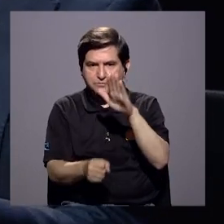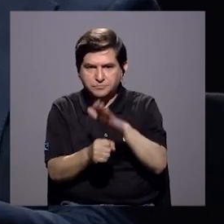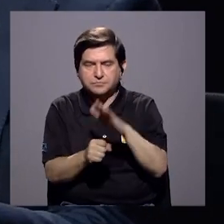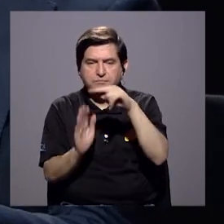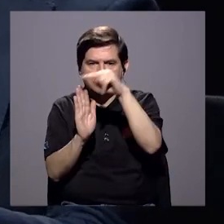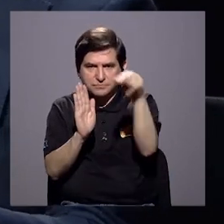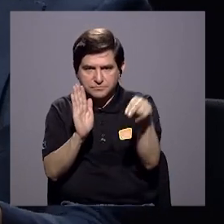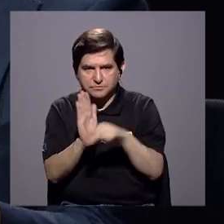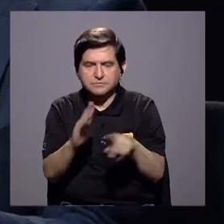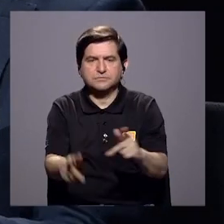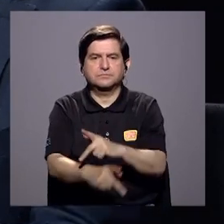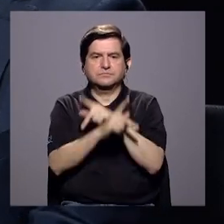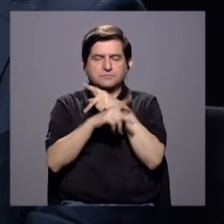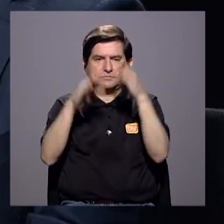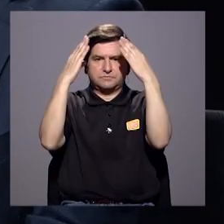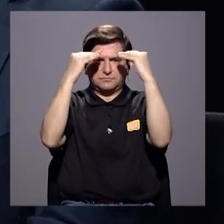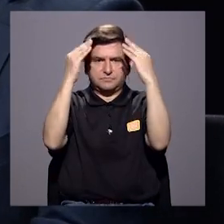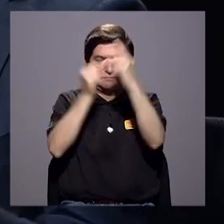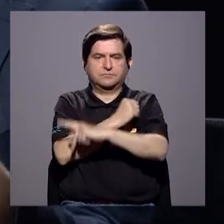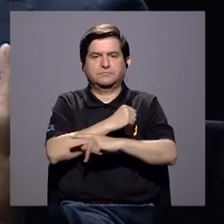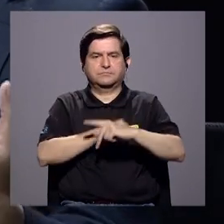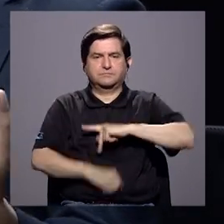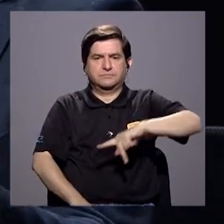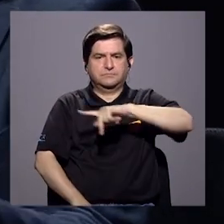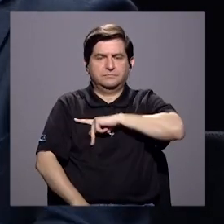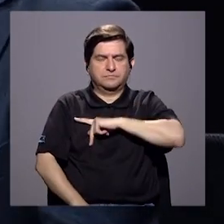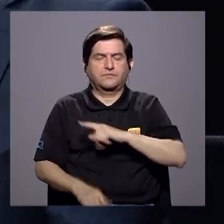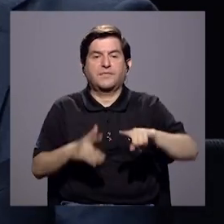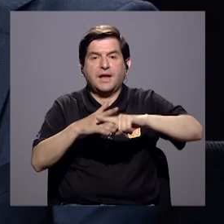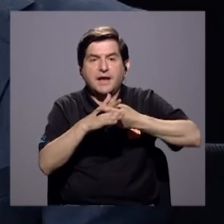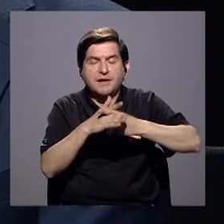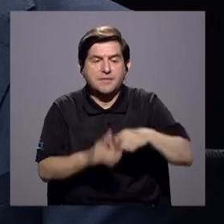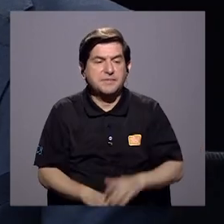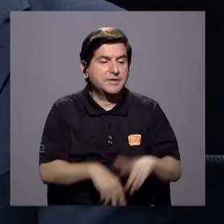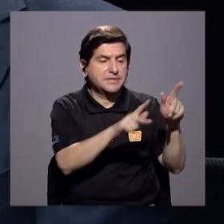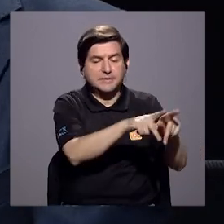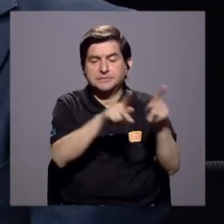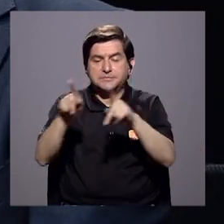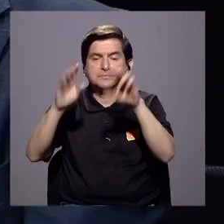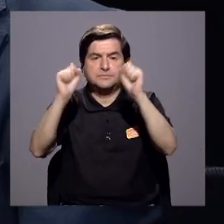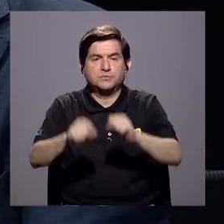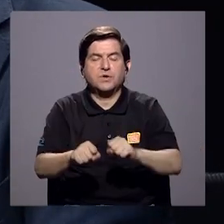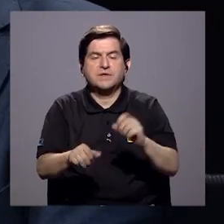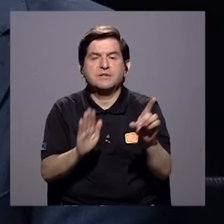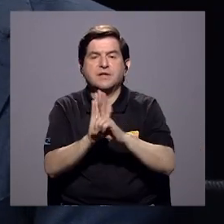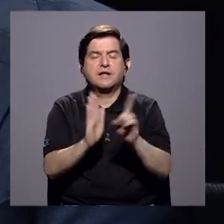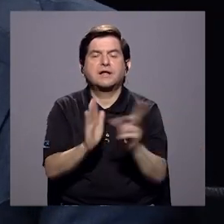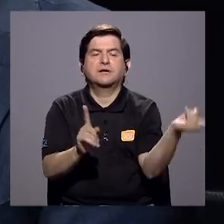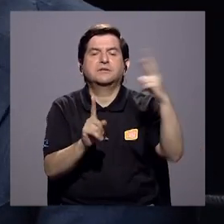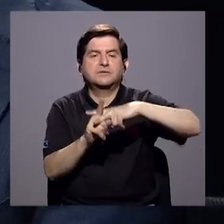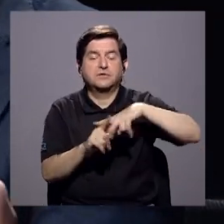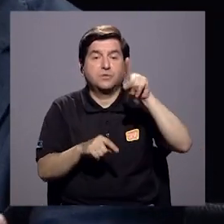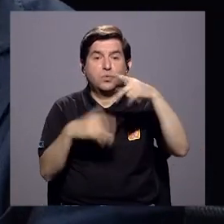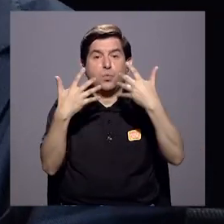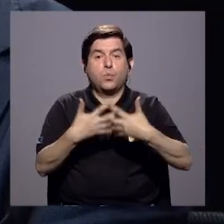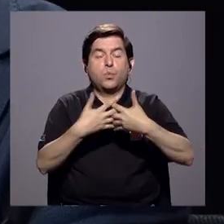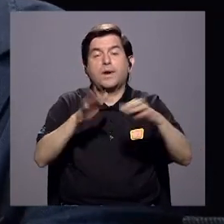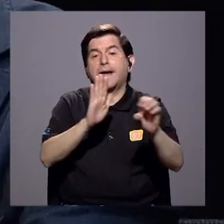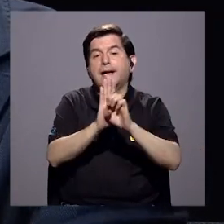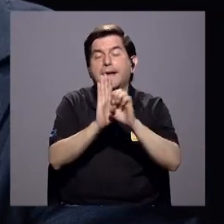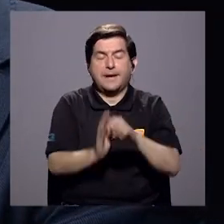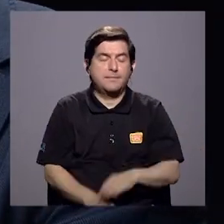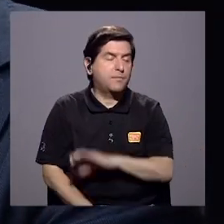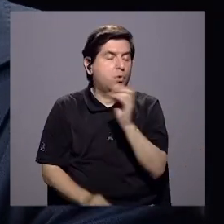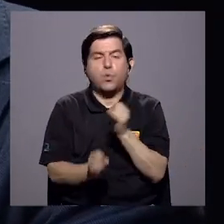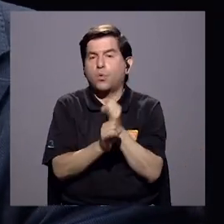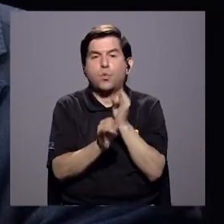la normativa de protección de datos personales y de herramientas para que los ciudadanos puedan ejercer este derecho en caso de que una empresa por ejemplo